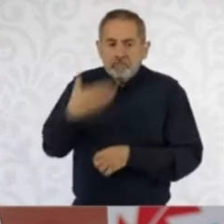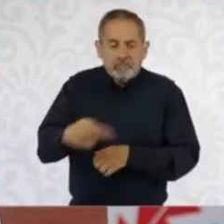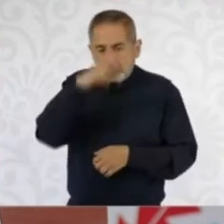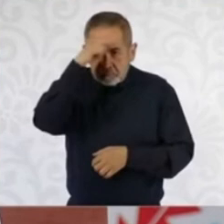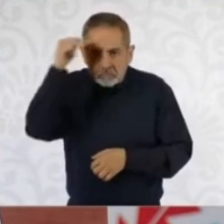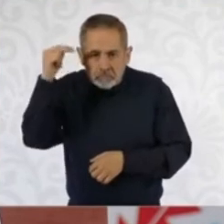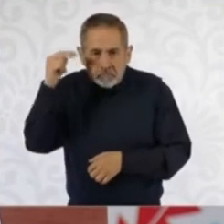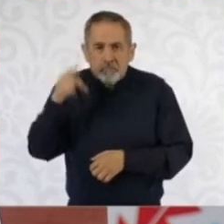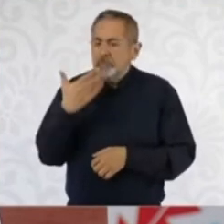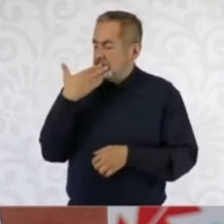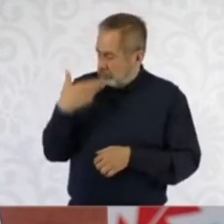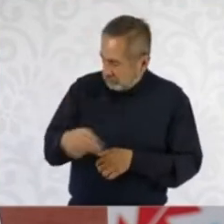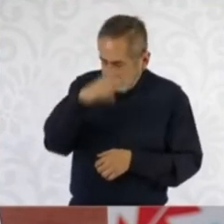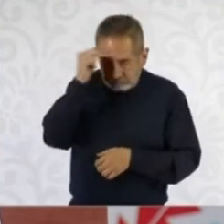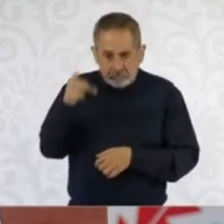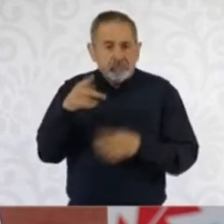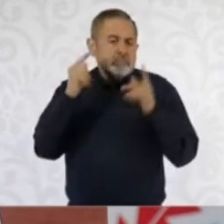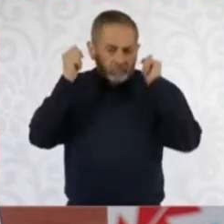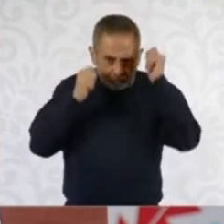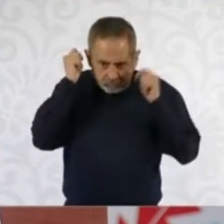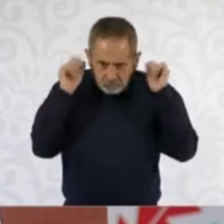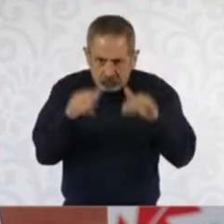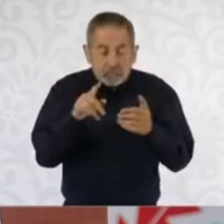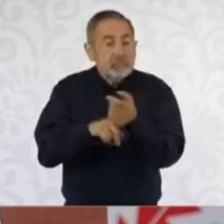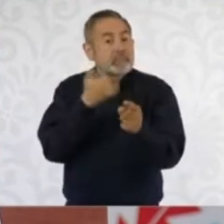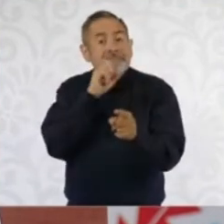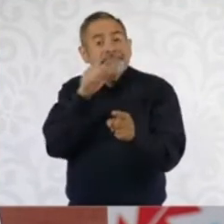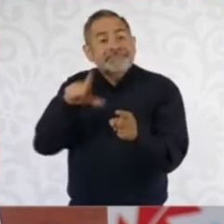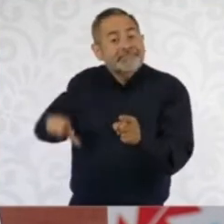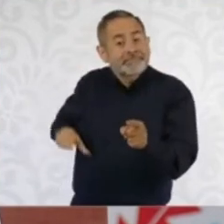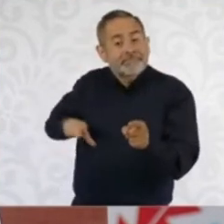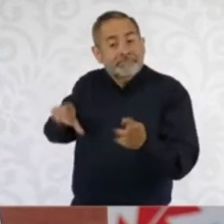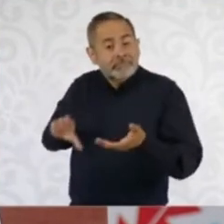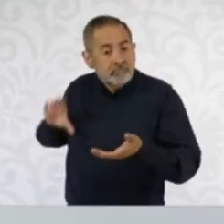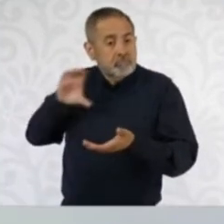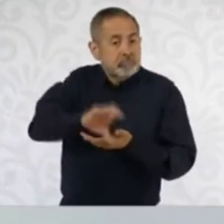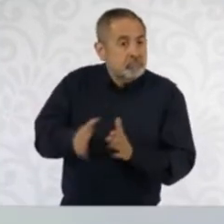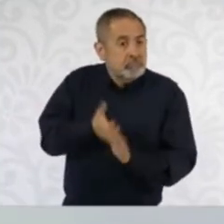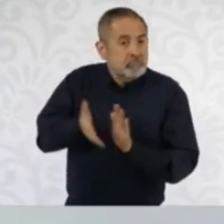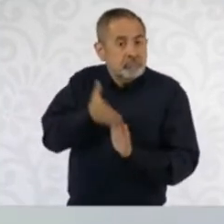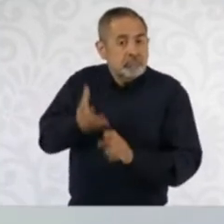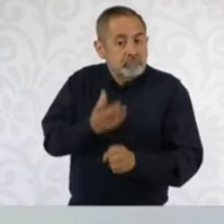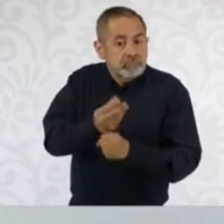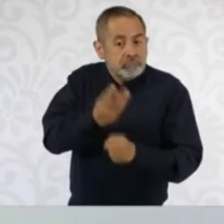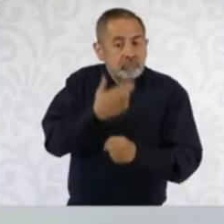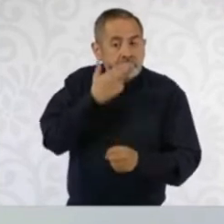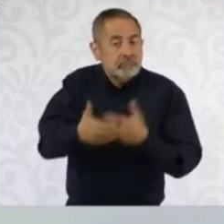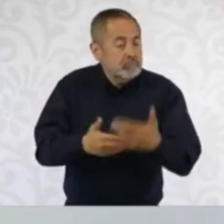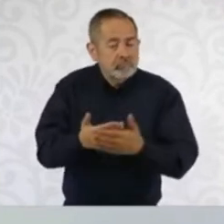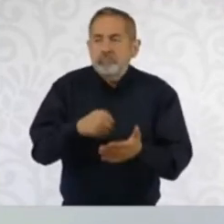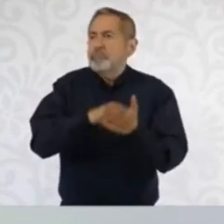tema de turismo, pero también por inversiones públicas que se han hecho en ese estado. Se calcula que por cada